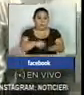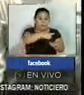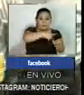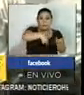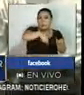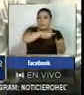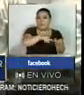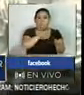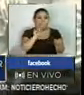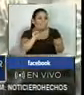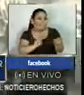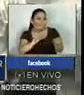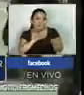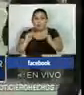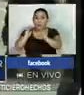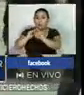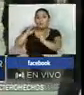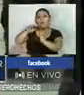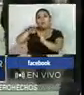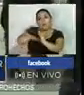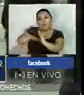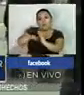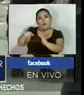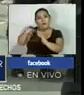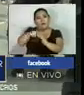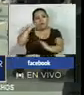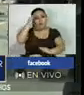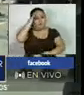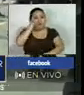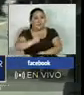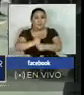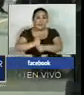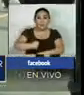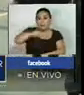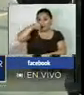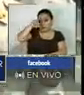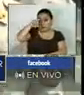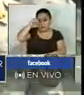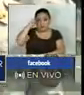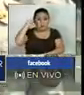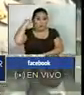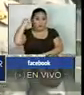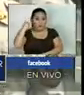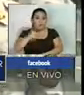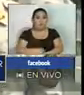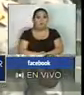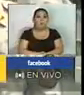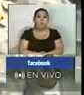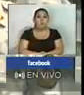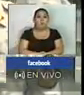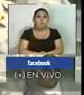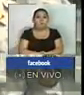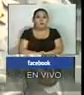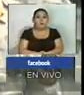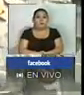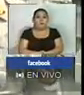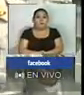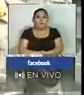que no pueden quedarse en casa, se mantienen firmes en su importante labor. Al momento, con esta